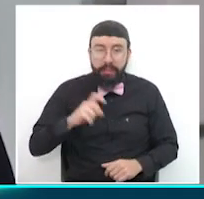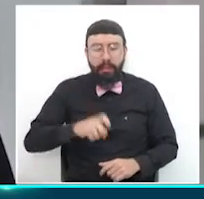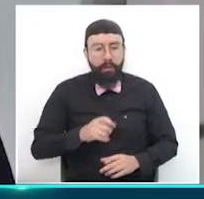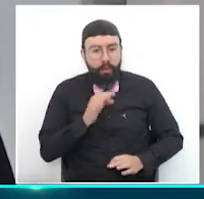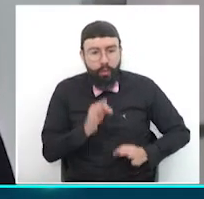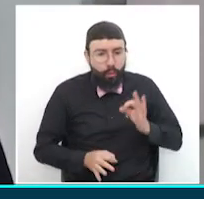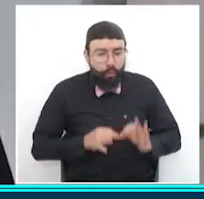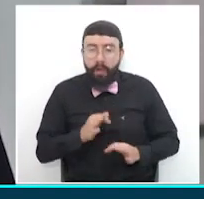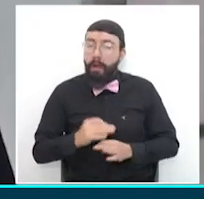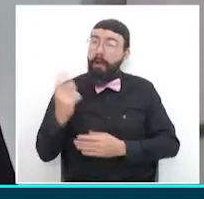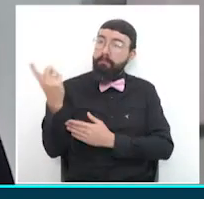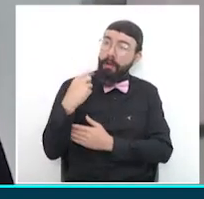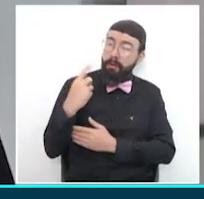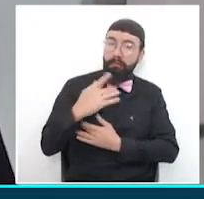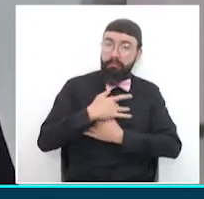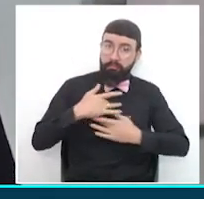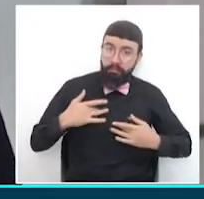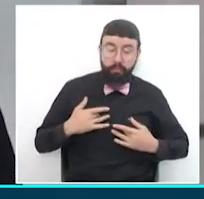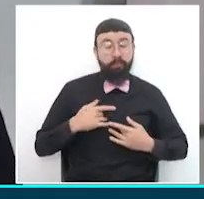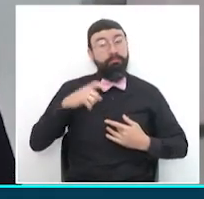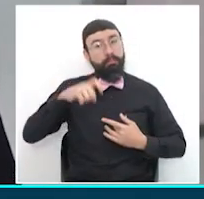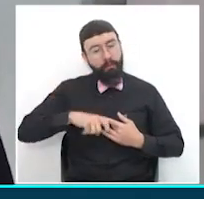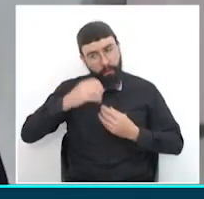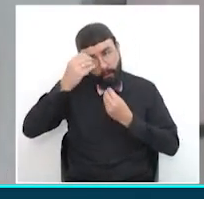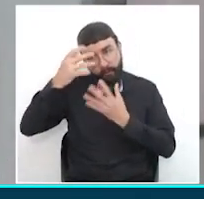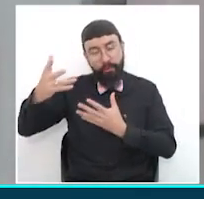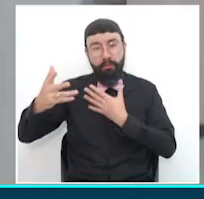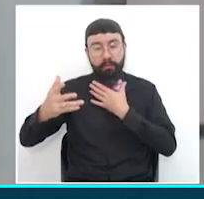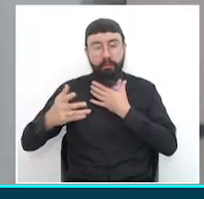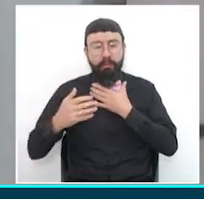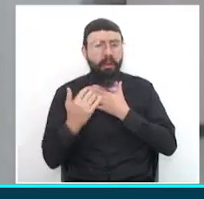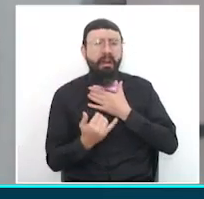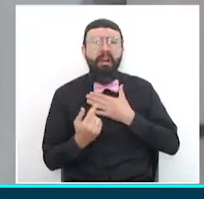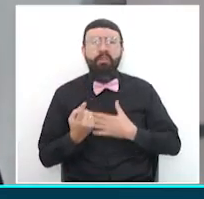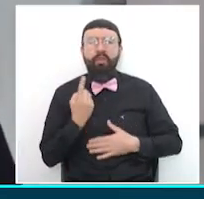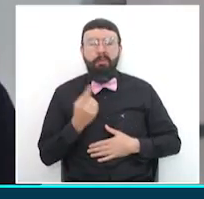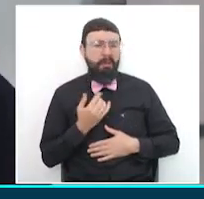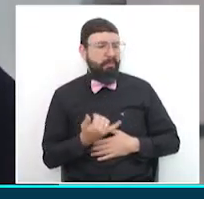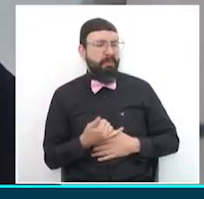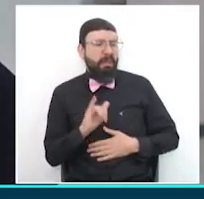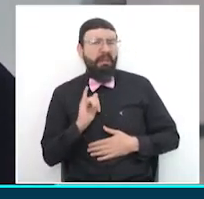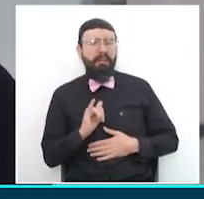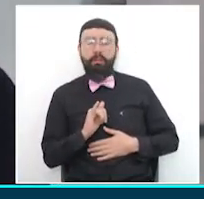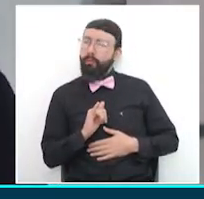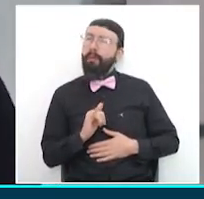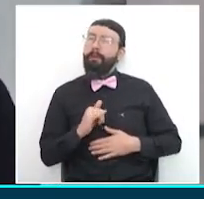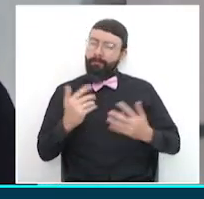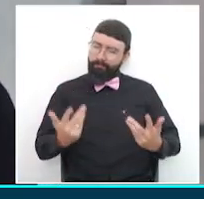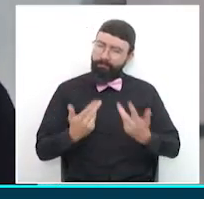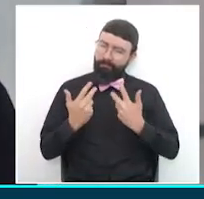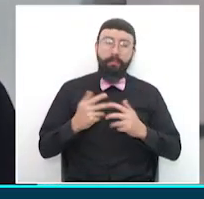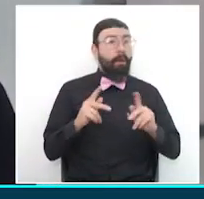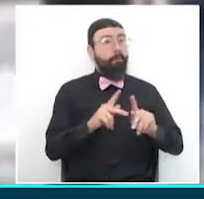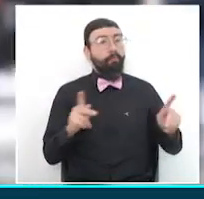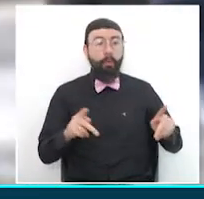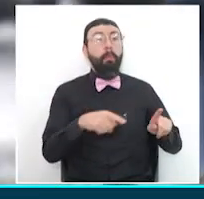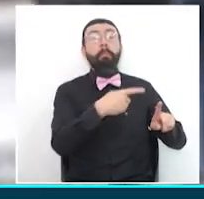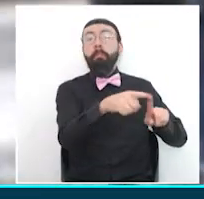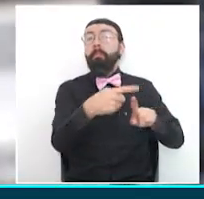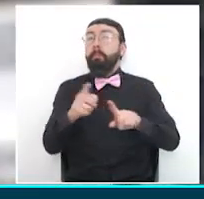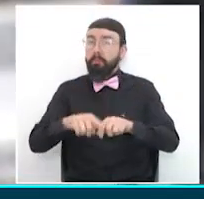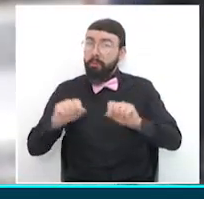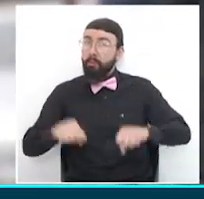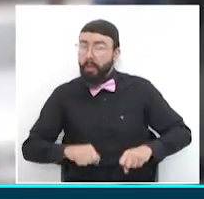están dando las autoridades de salud y hacerlo como no solo incluso para esto, yo diría que es un entrenamiento de nuestra población para muchas otras cosas.